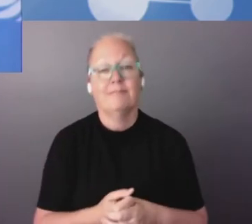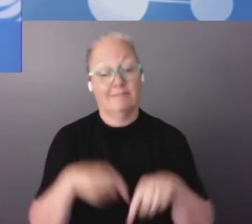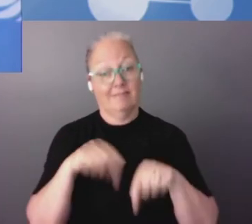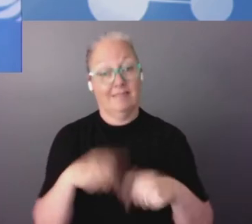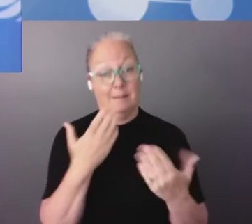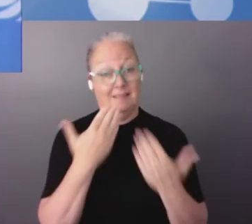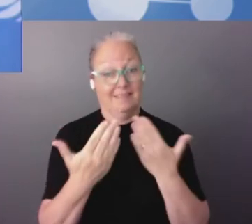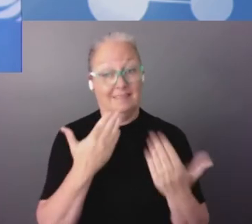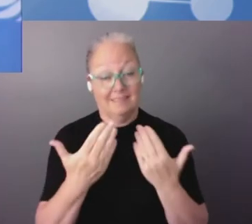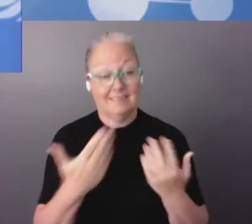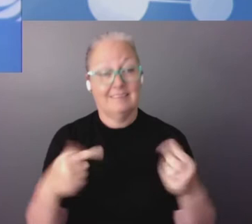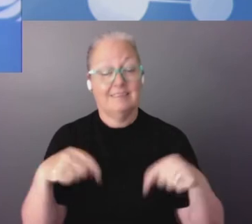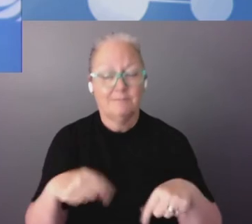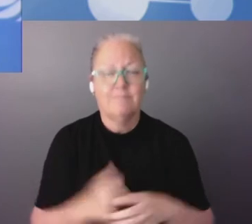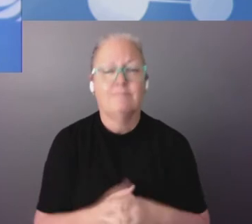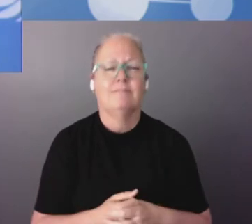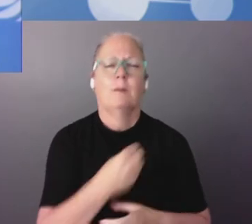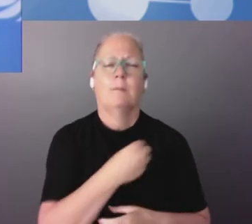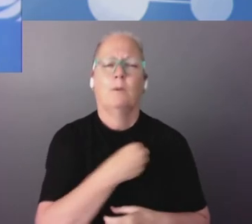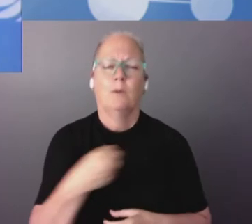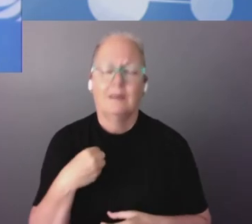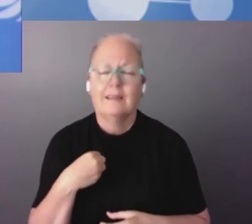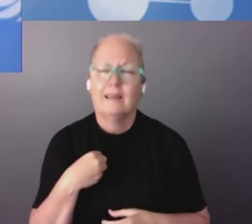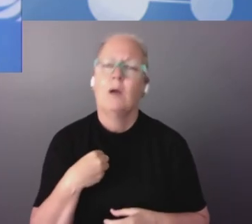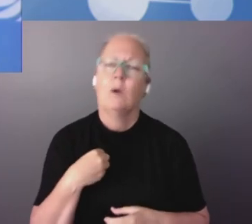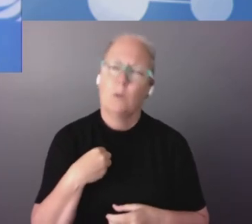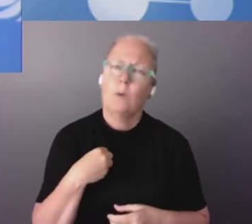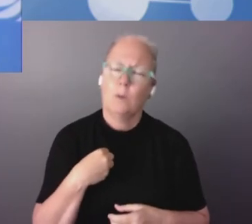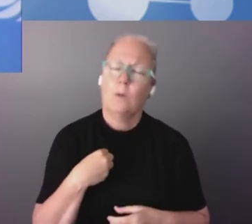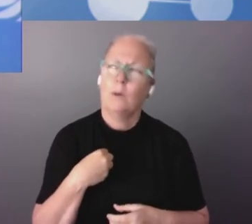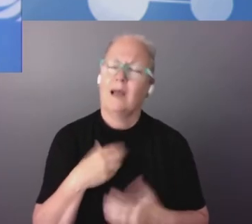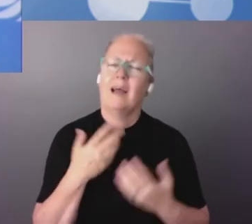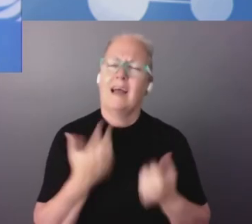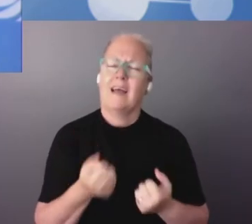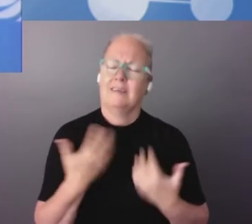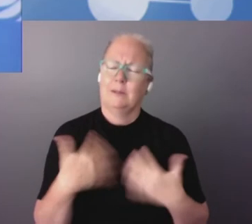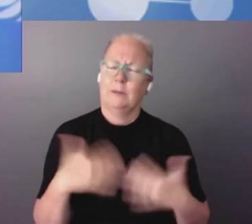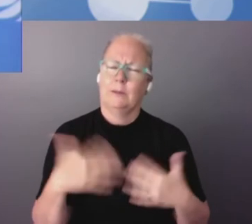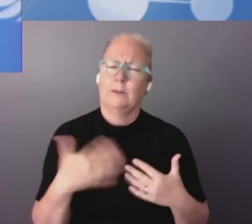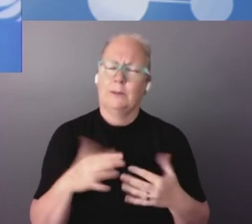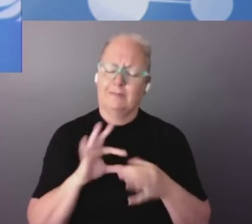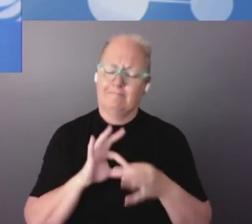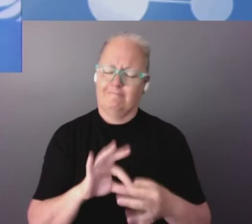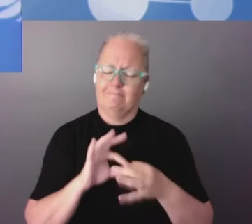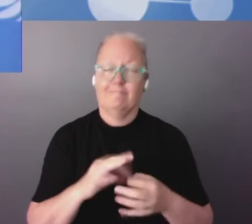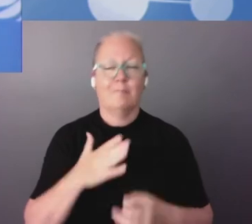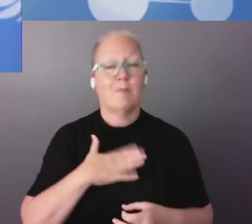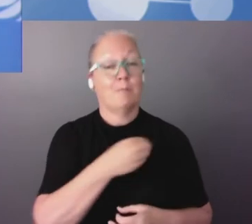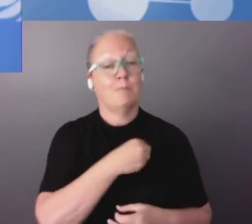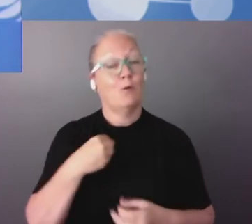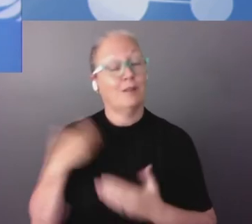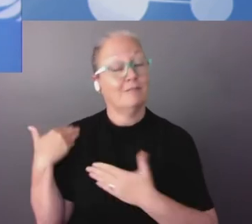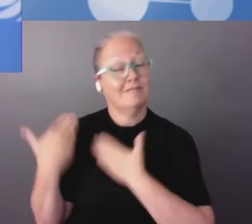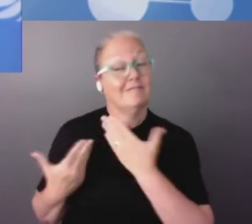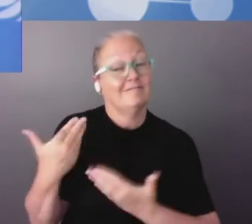Actualmente represento al secretario general de la Asociación Global de Telecomunicaciones, al señor Huing Zhao, que no